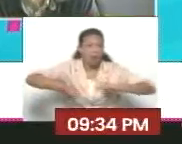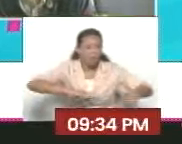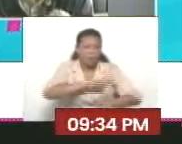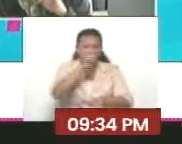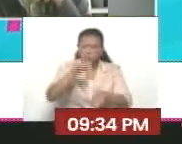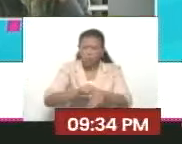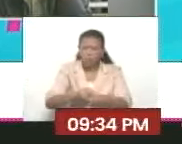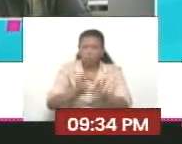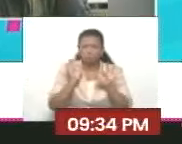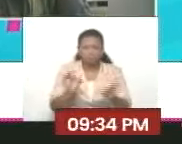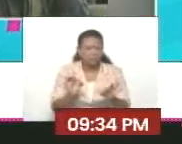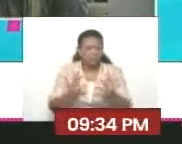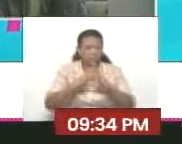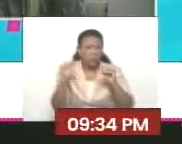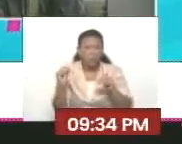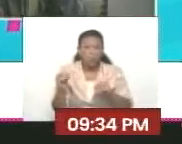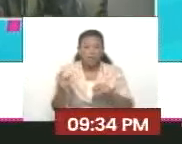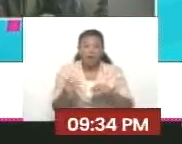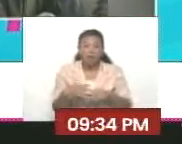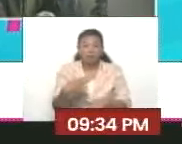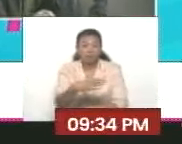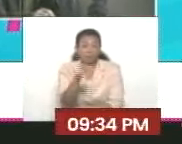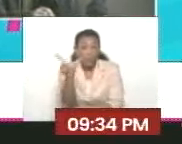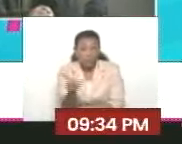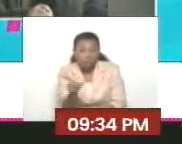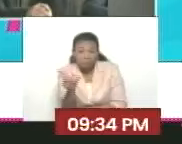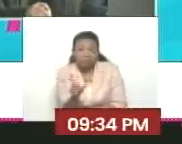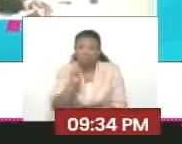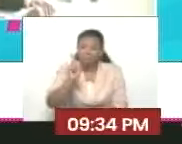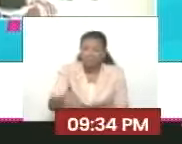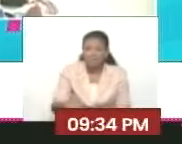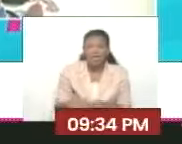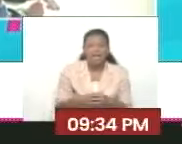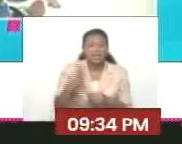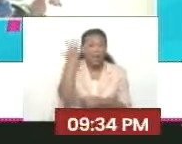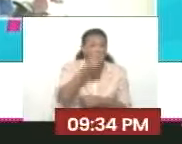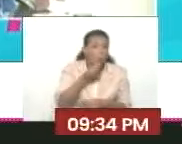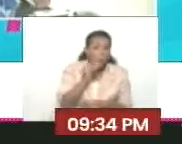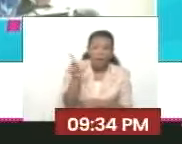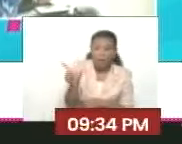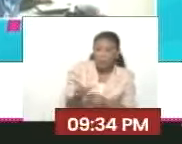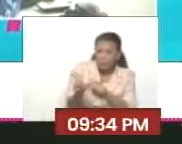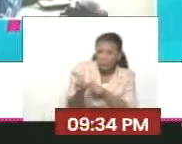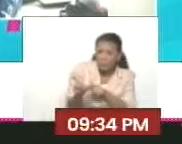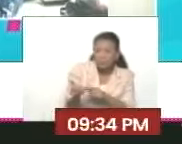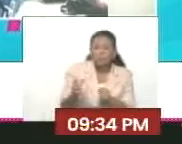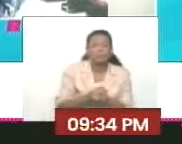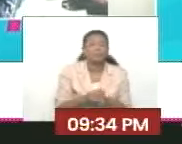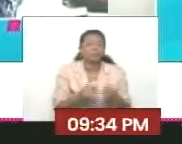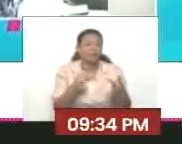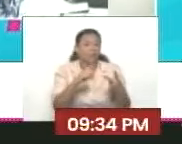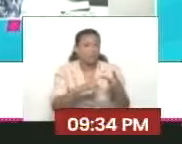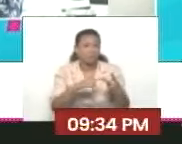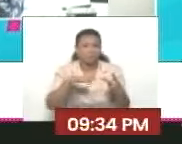en pleno del Partido Socialista Unido de Venezuela, de la juventud del Partido Socialista Unido de